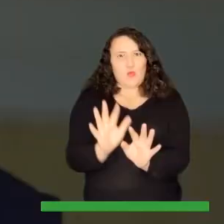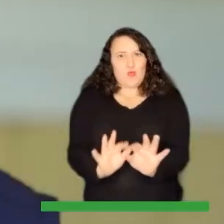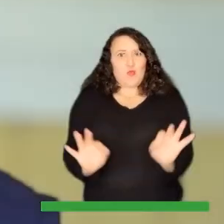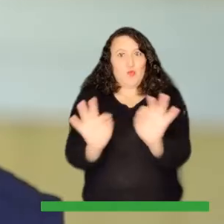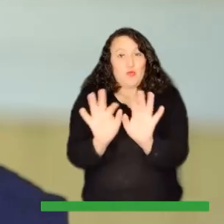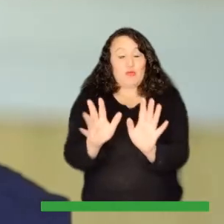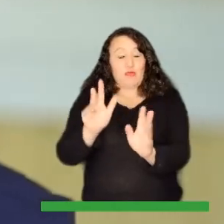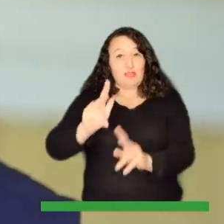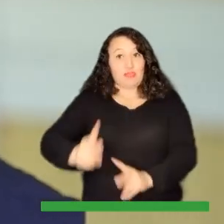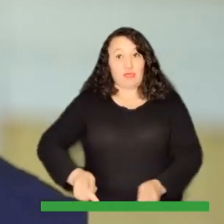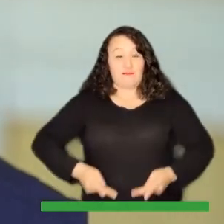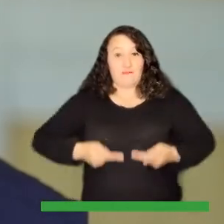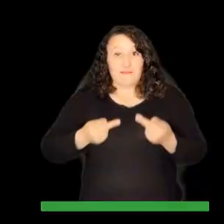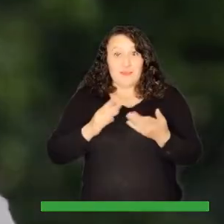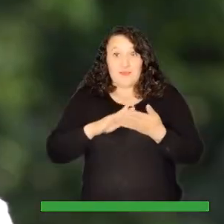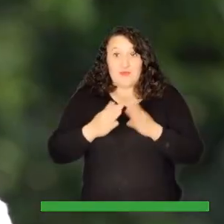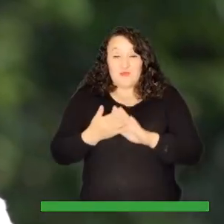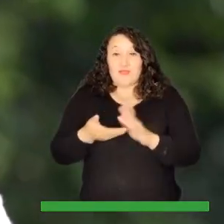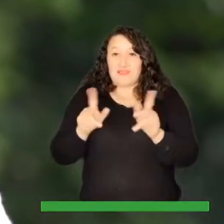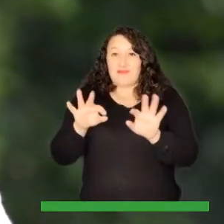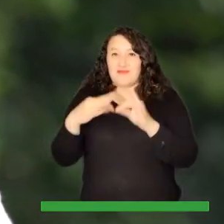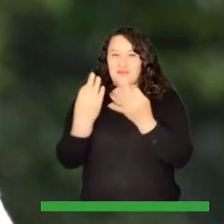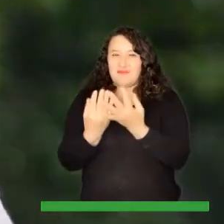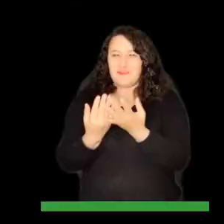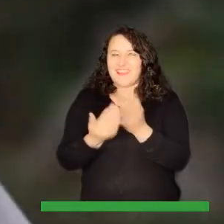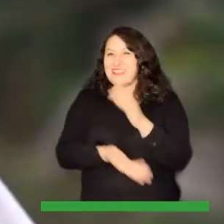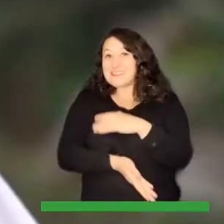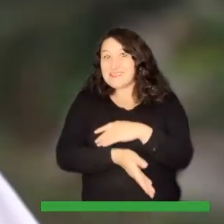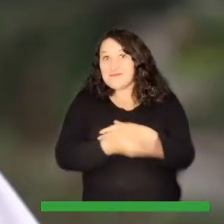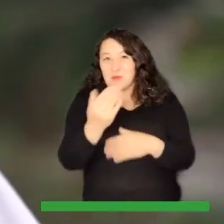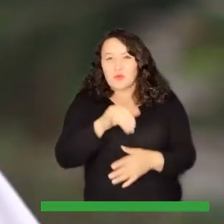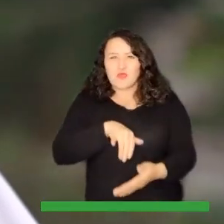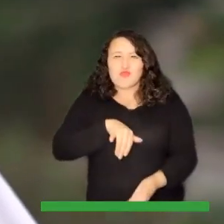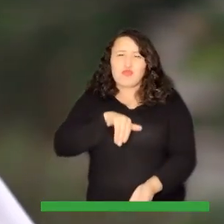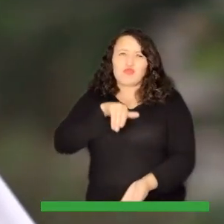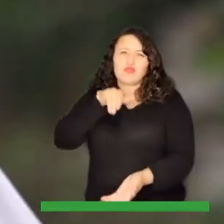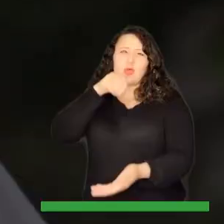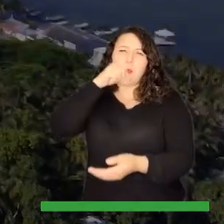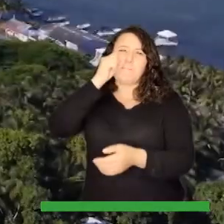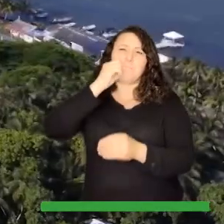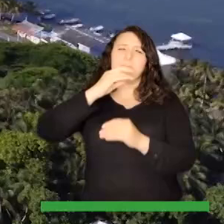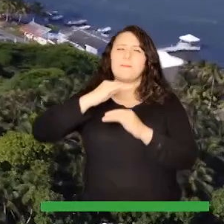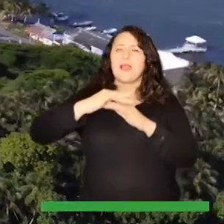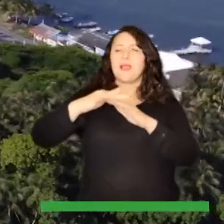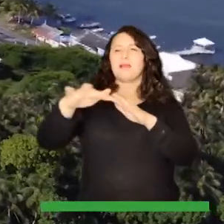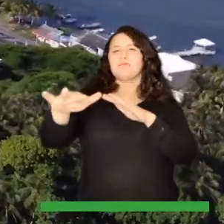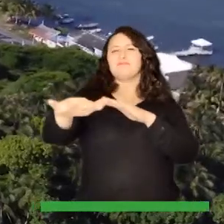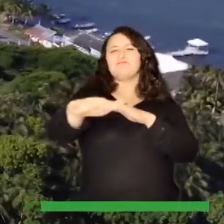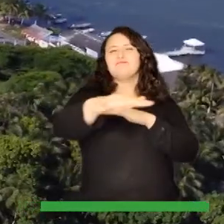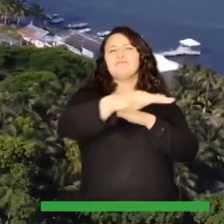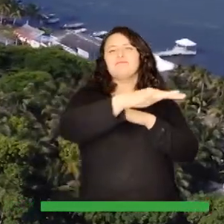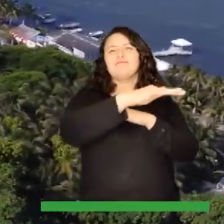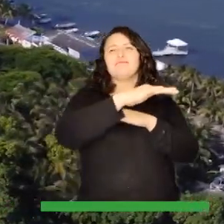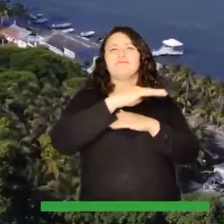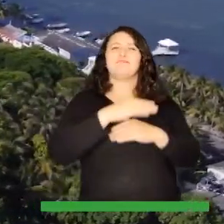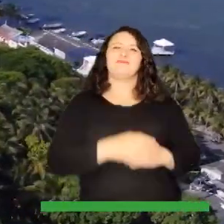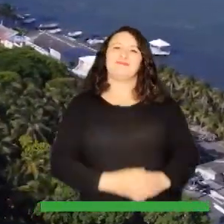en su comunidad y familias. Así que viajemos a donde el mar se vuelve en el horizonte un sueño.